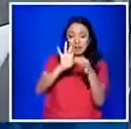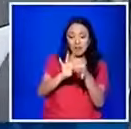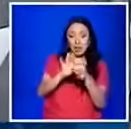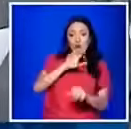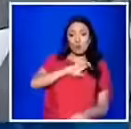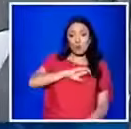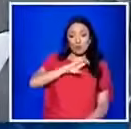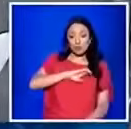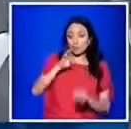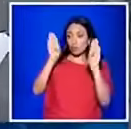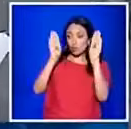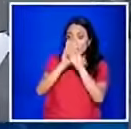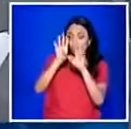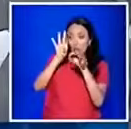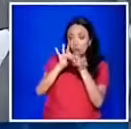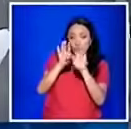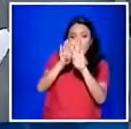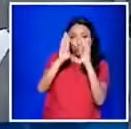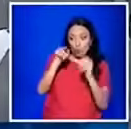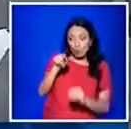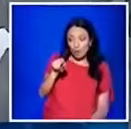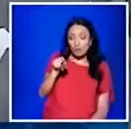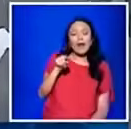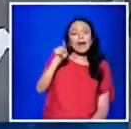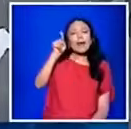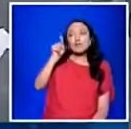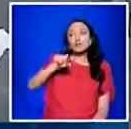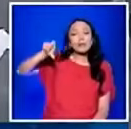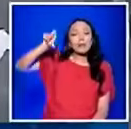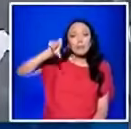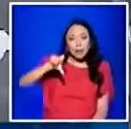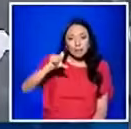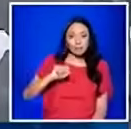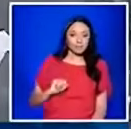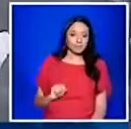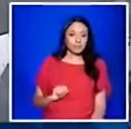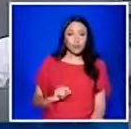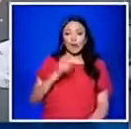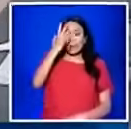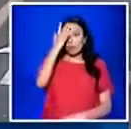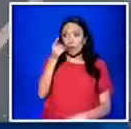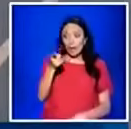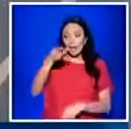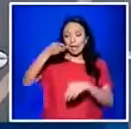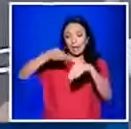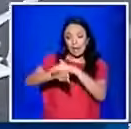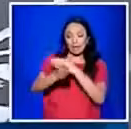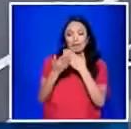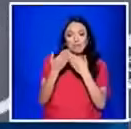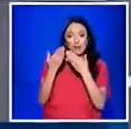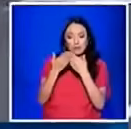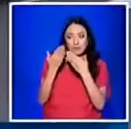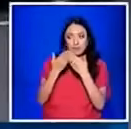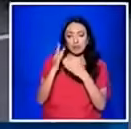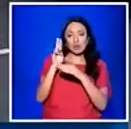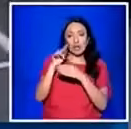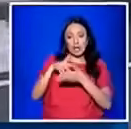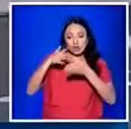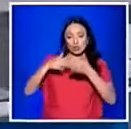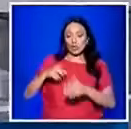en cerrar esa puerta, del cual los estudiantes utilizaban el puente